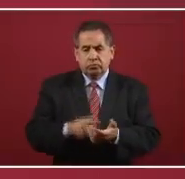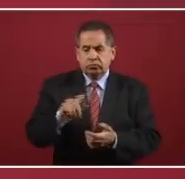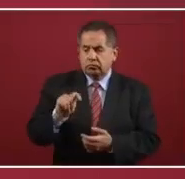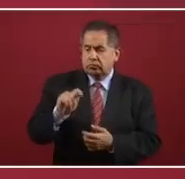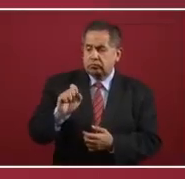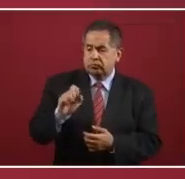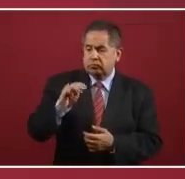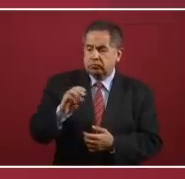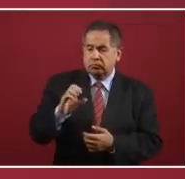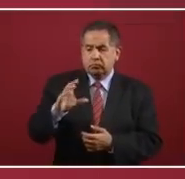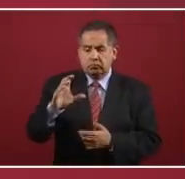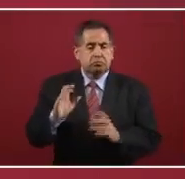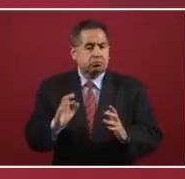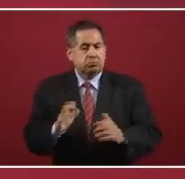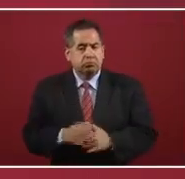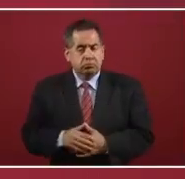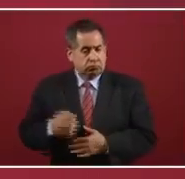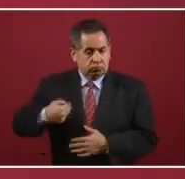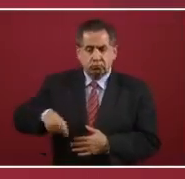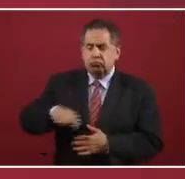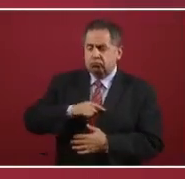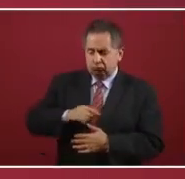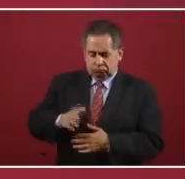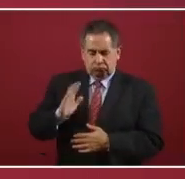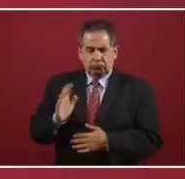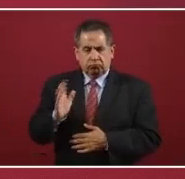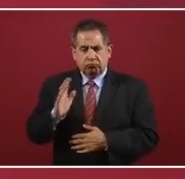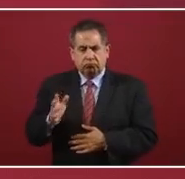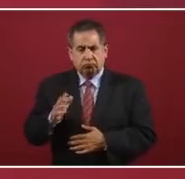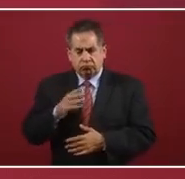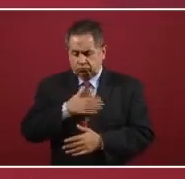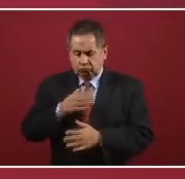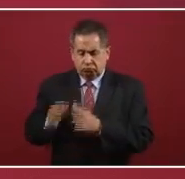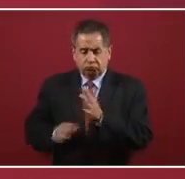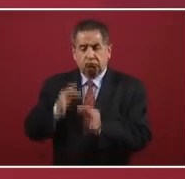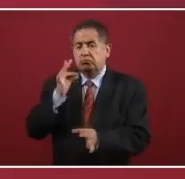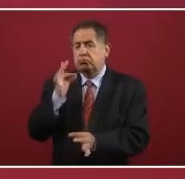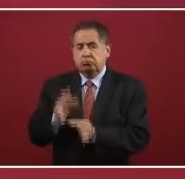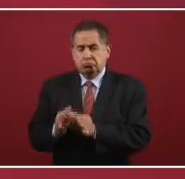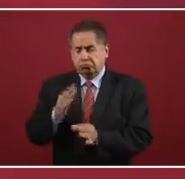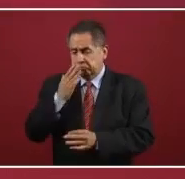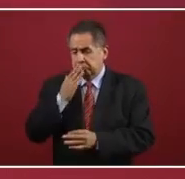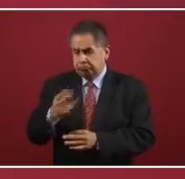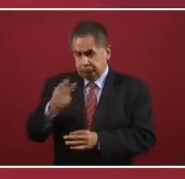el tratado. Ya nosotros hicimos lo que nos correspondía